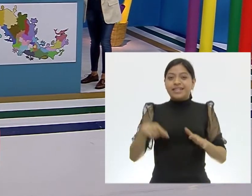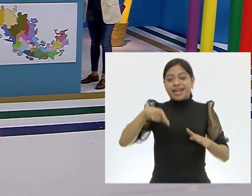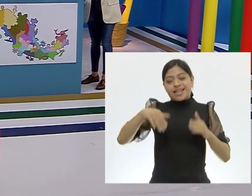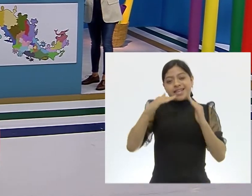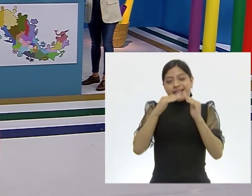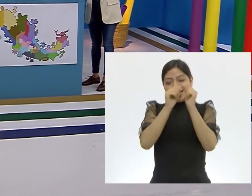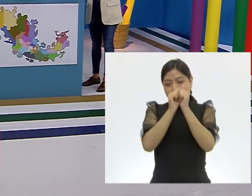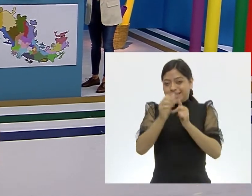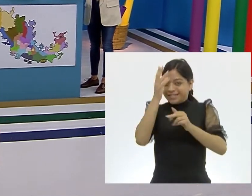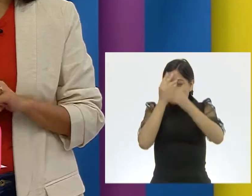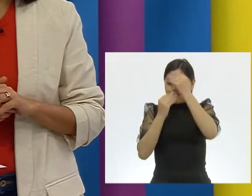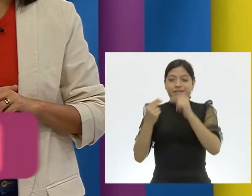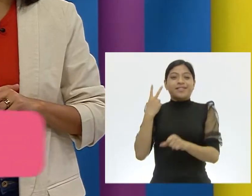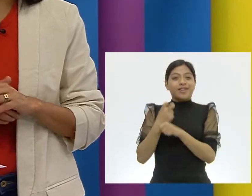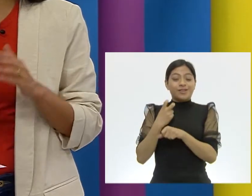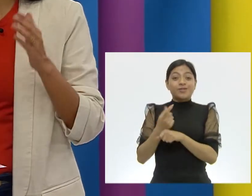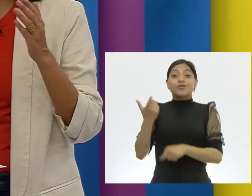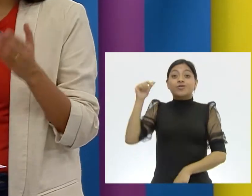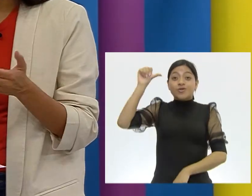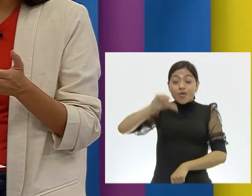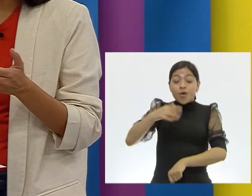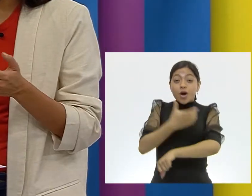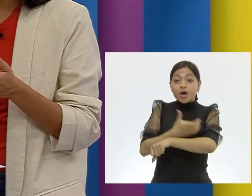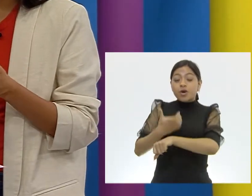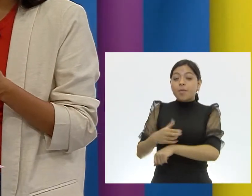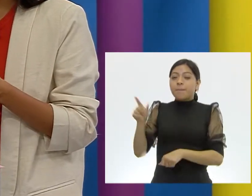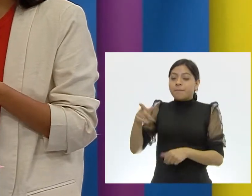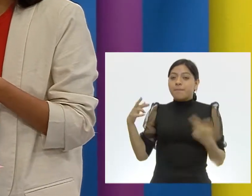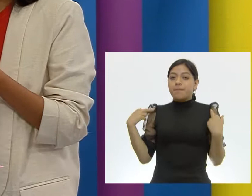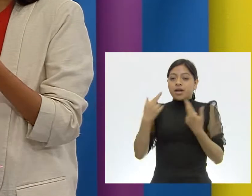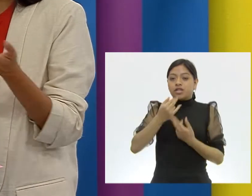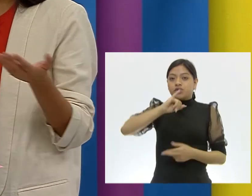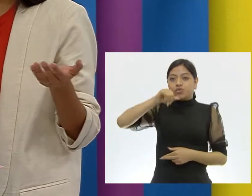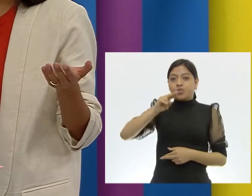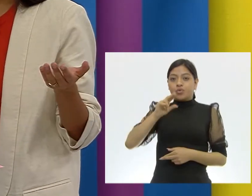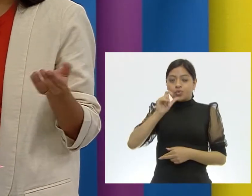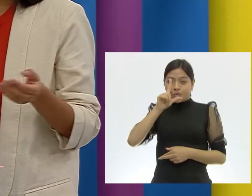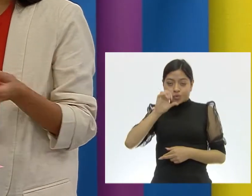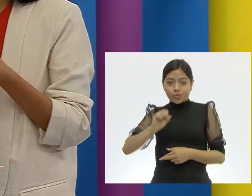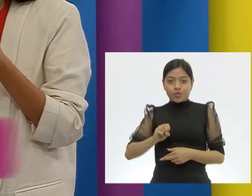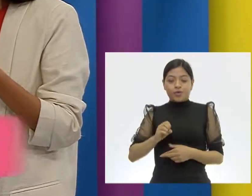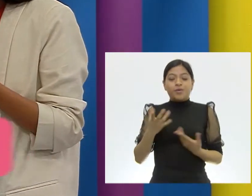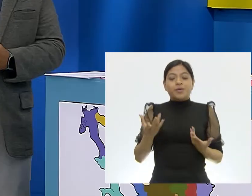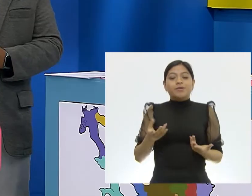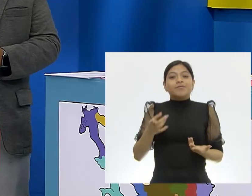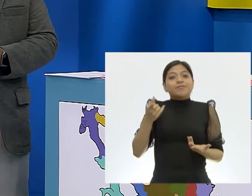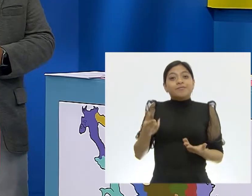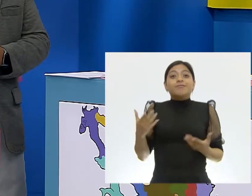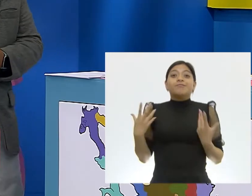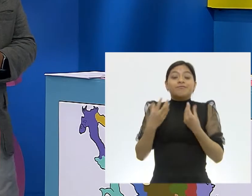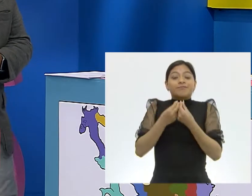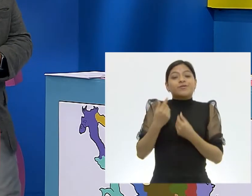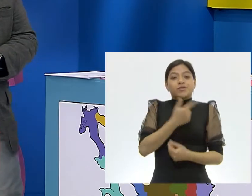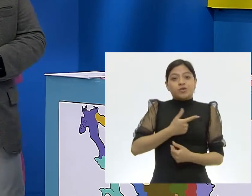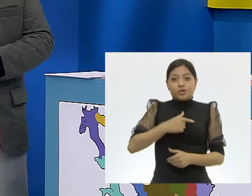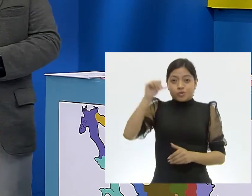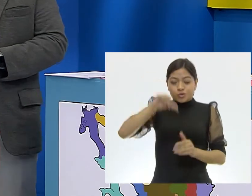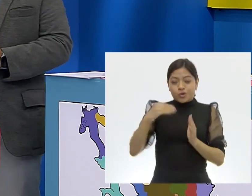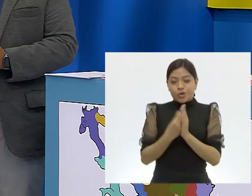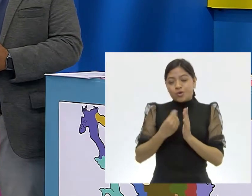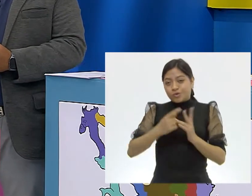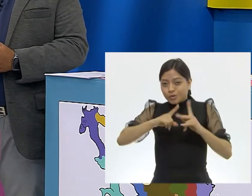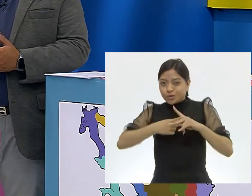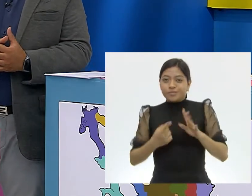2. Y el día de hoy nos acompaña Julio Torres Rubio y con él vamos a tener el gusto de comenzar esta clase de sexto